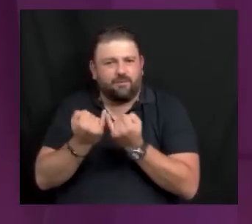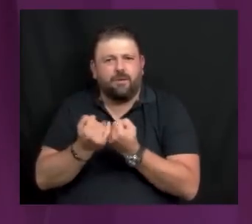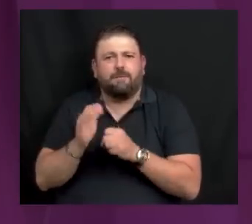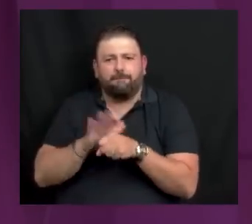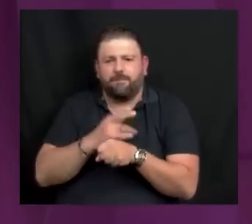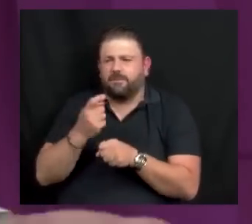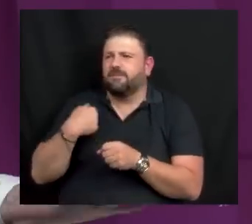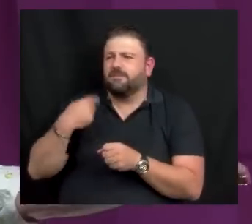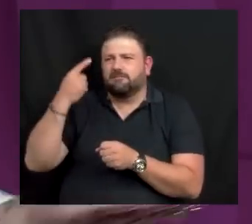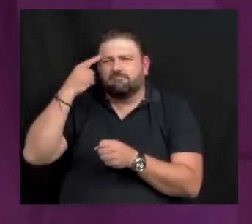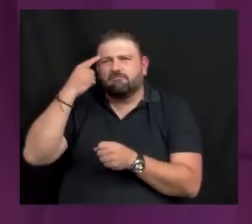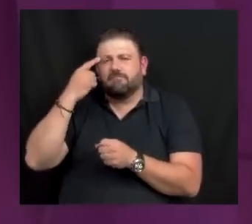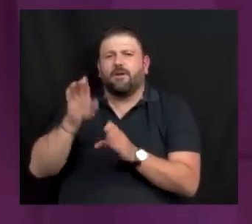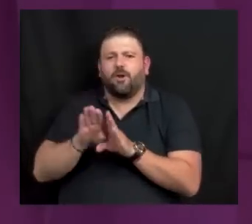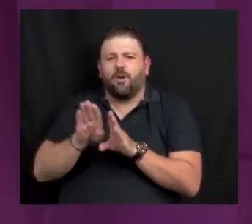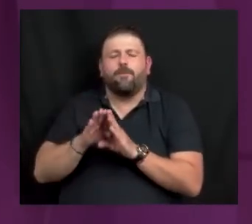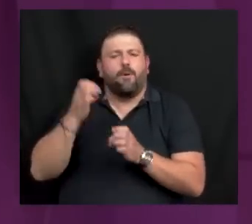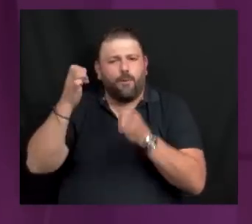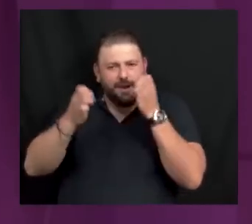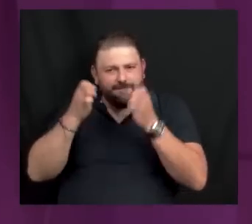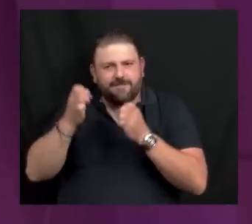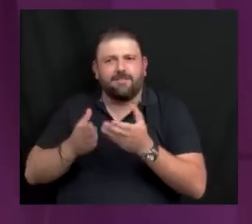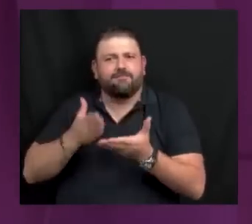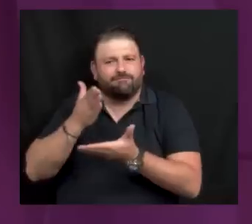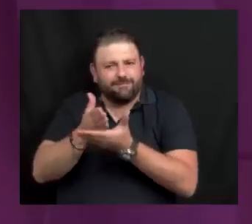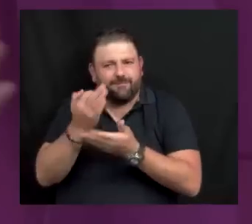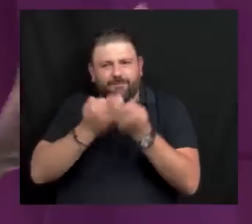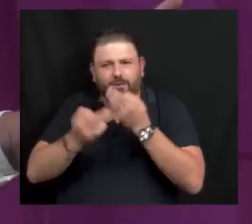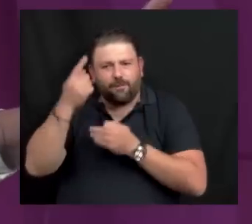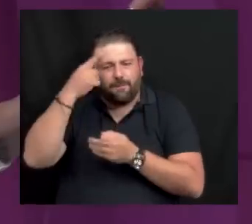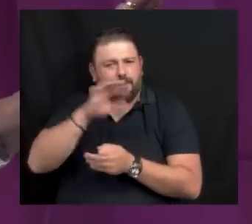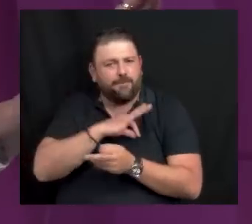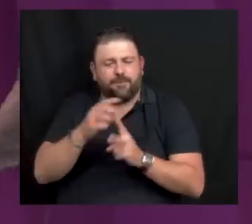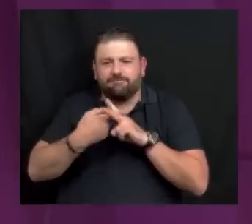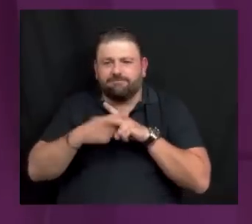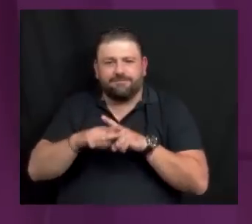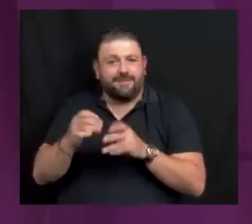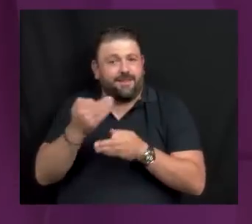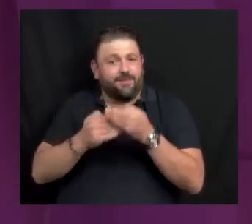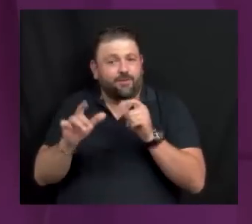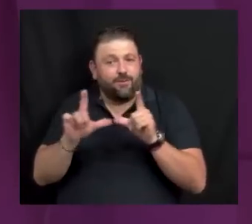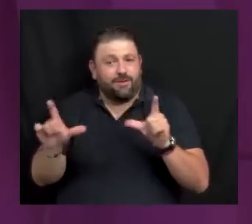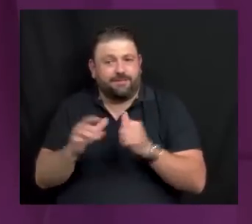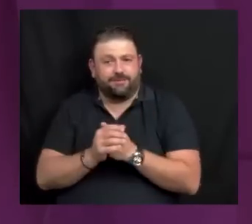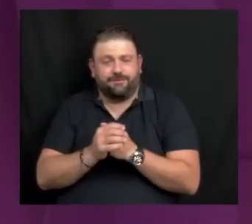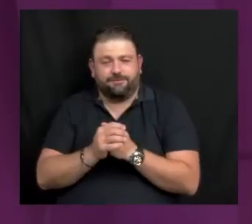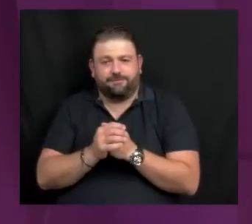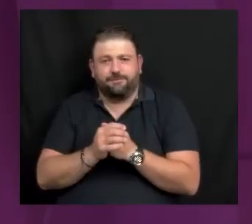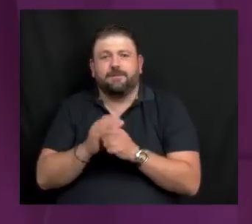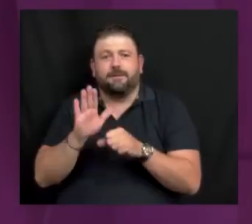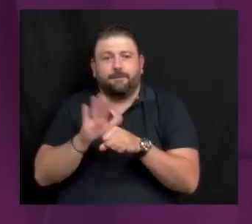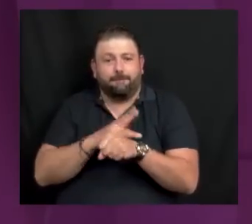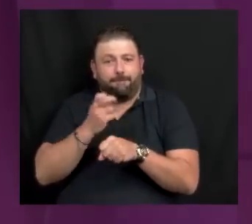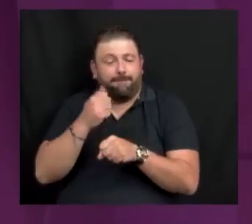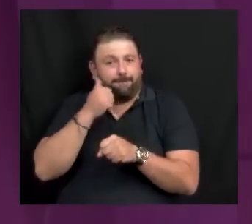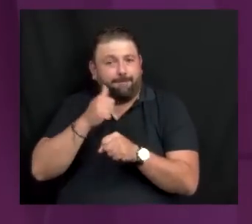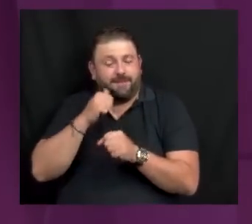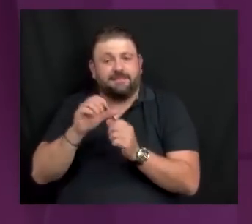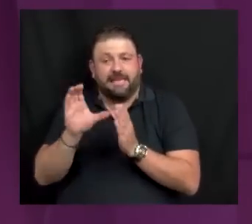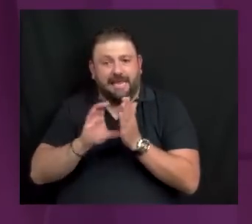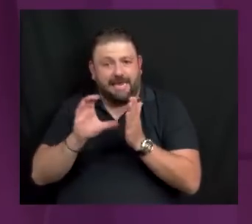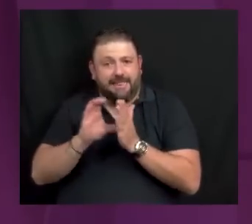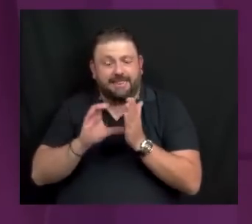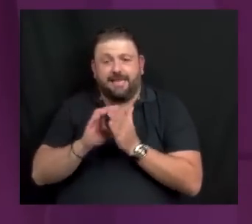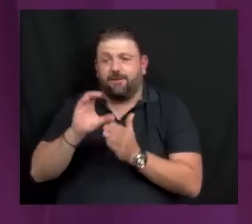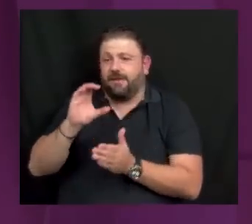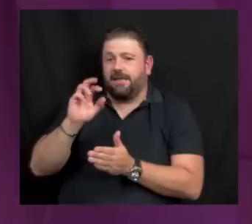sé por dónde empezar, un evento es la clave y ya está toda la agenda lista. Y sobre todo quería hacer énfasis en el calendario de